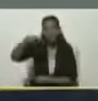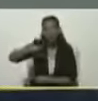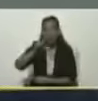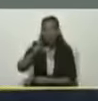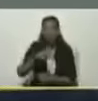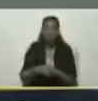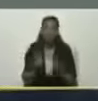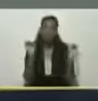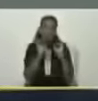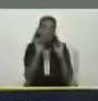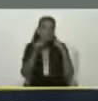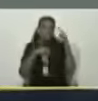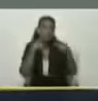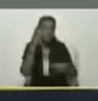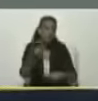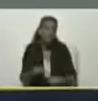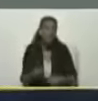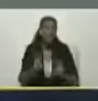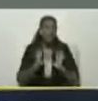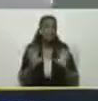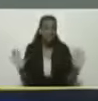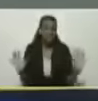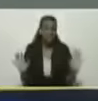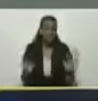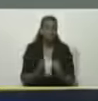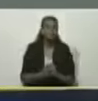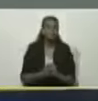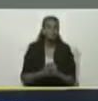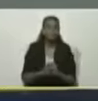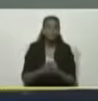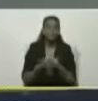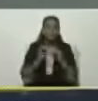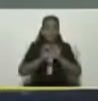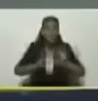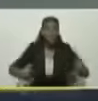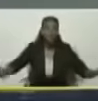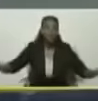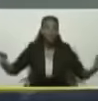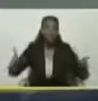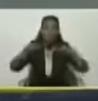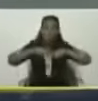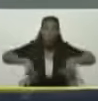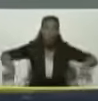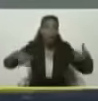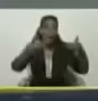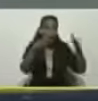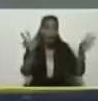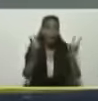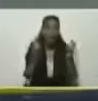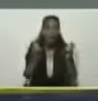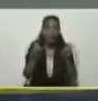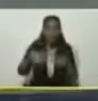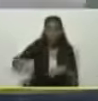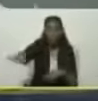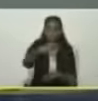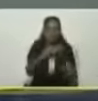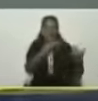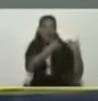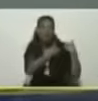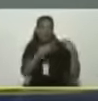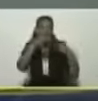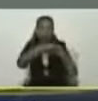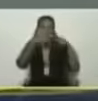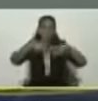Oh, mañana ya están abriendo, las abren, las inauguran. Mujeres, ustedes se encargan de